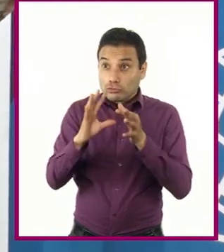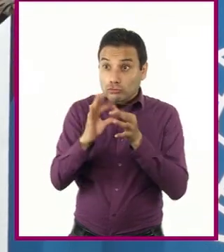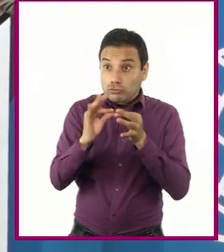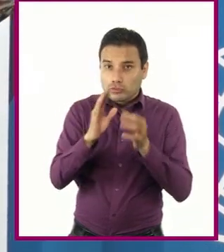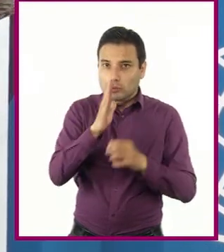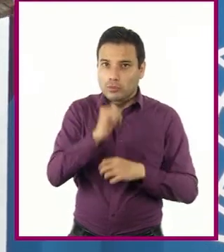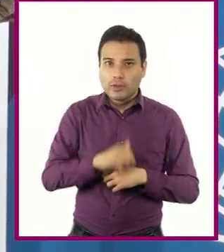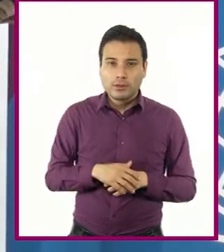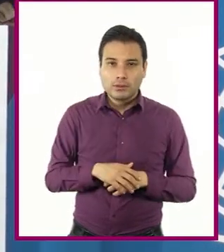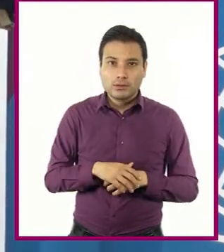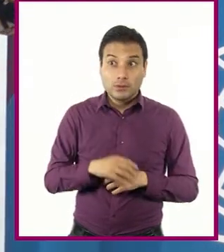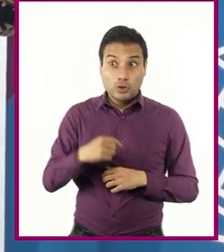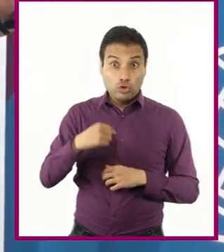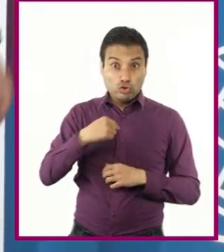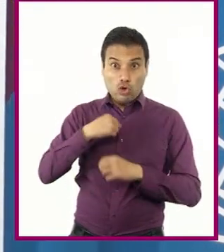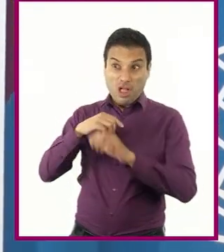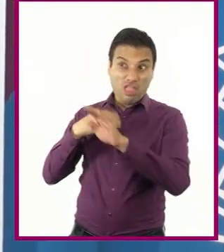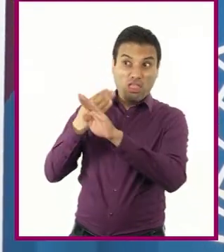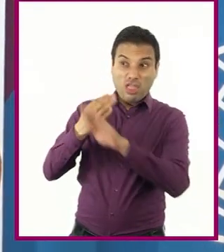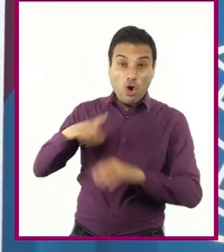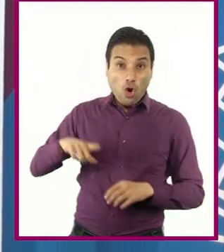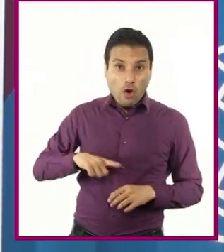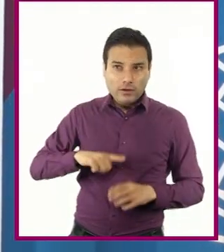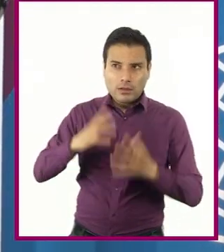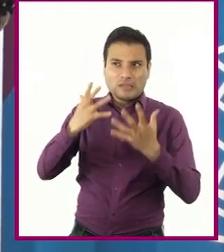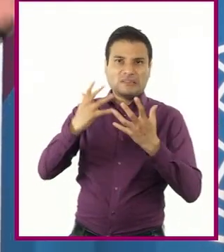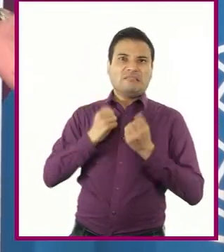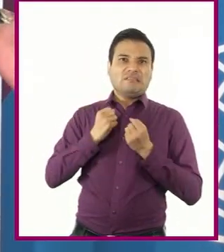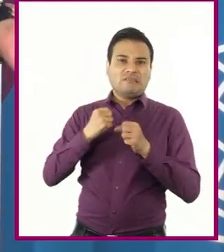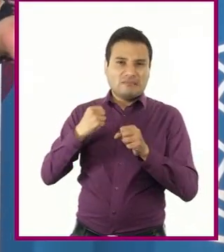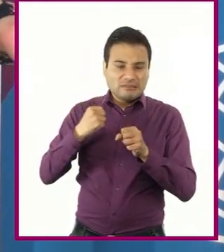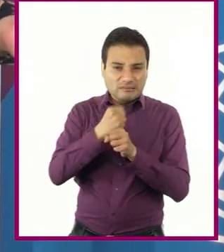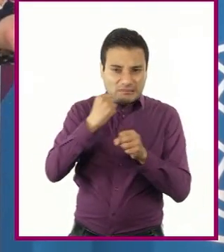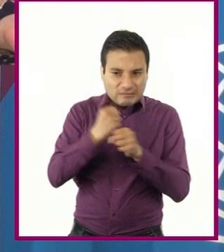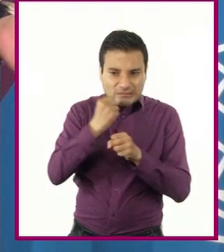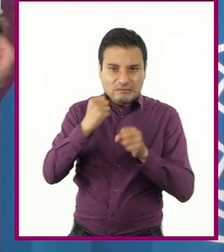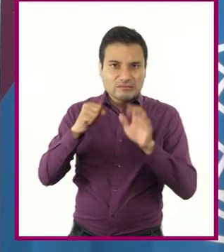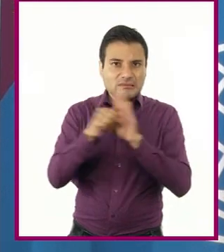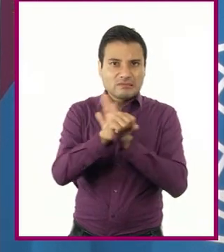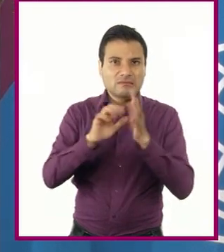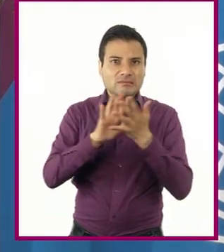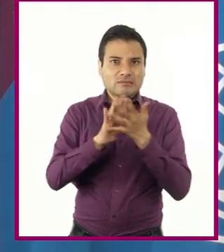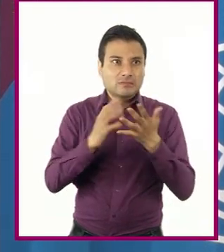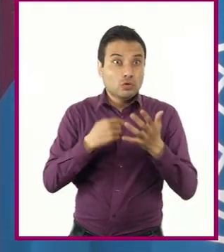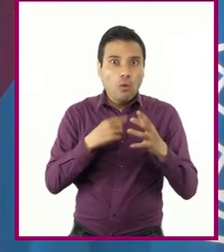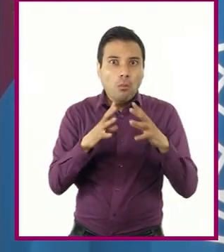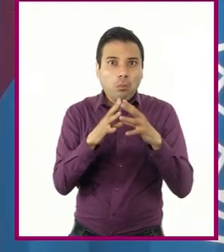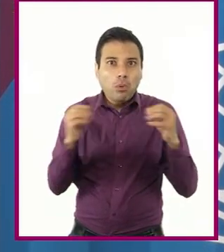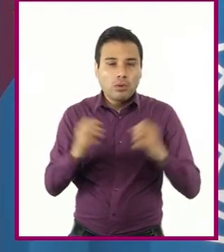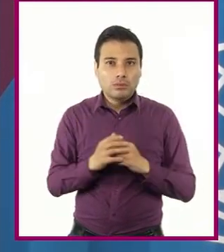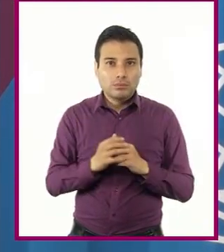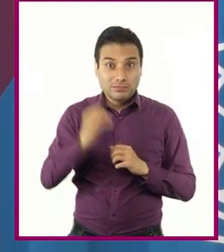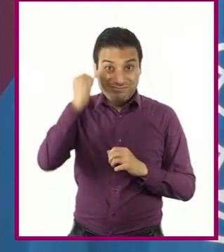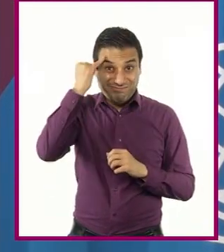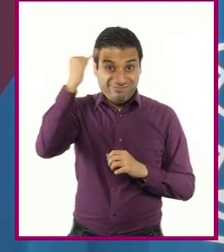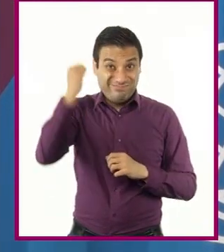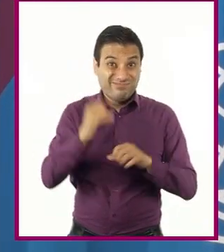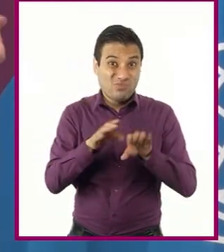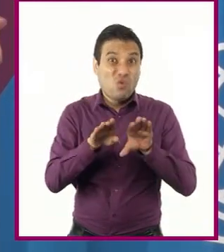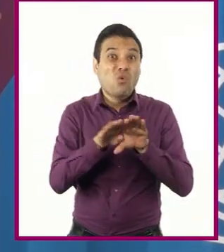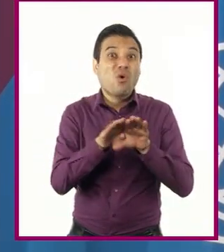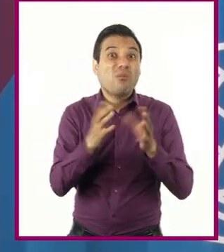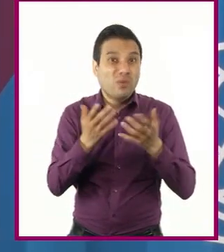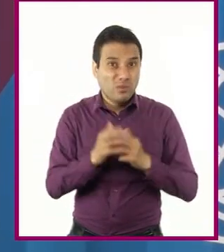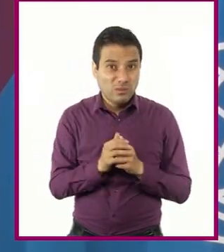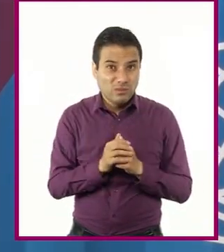secuestro, la desaparición forzada de personas y la tortura son situaciones cotidianas. ¿Qué clase de vida sería esa? ¿Cómo se